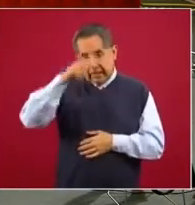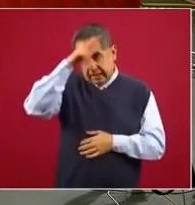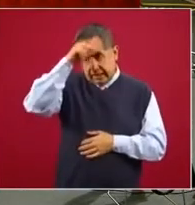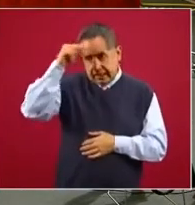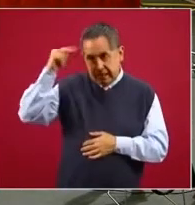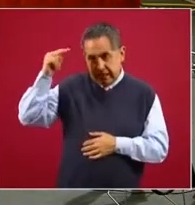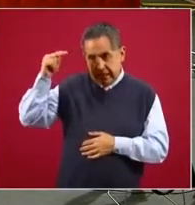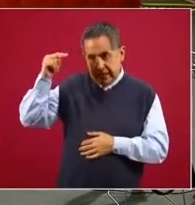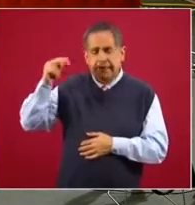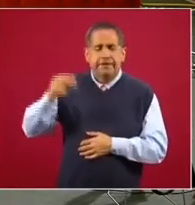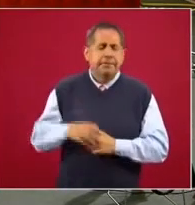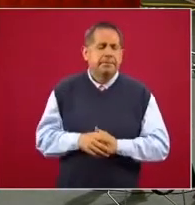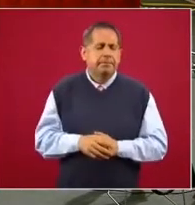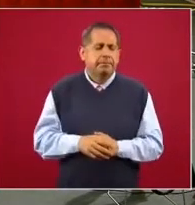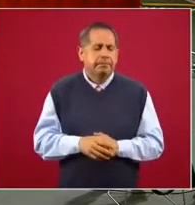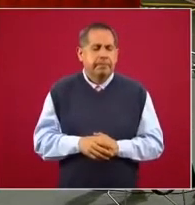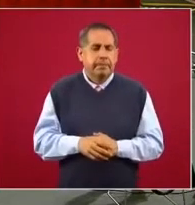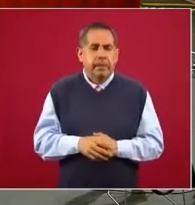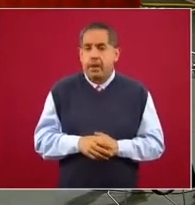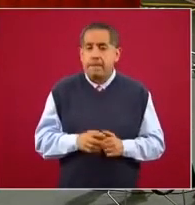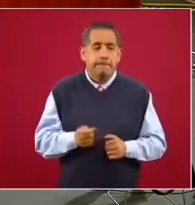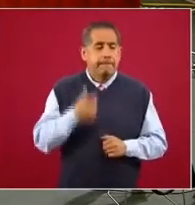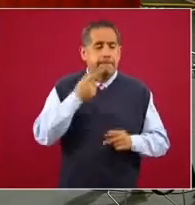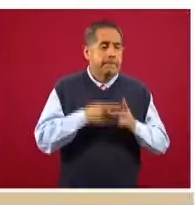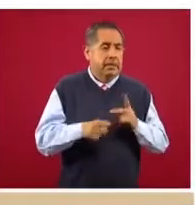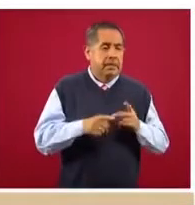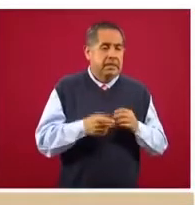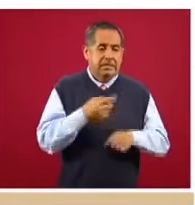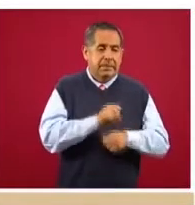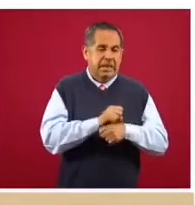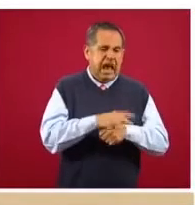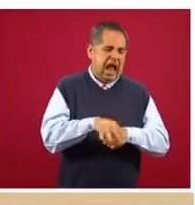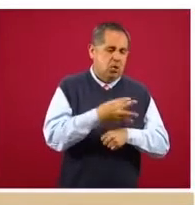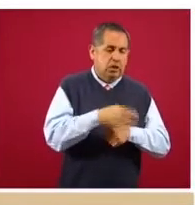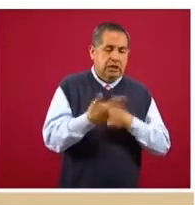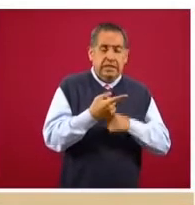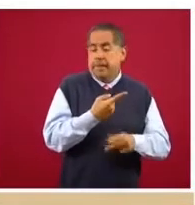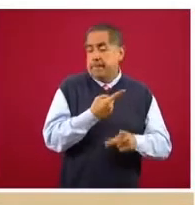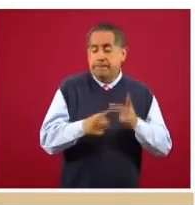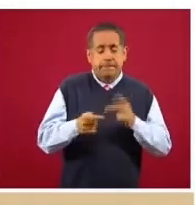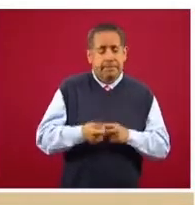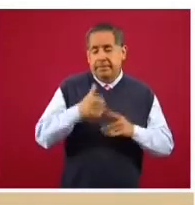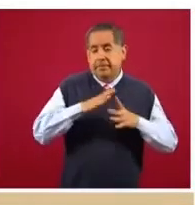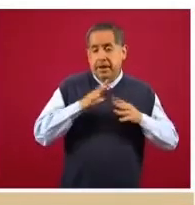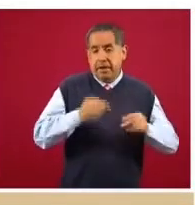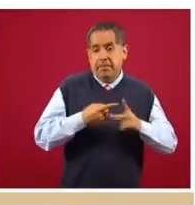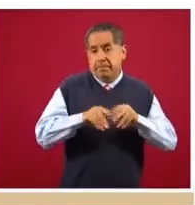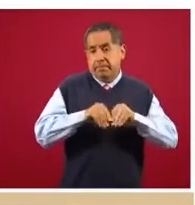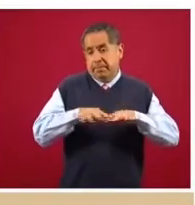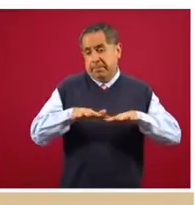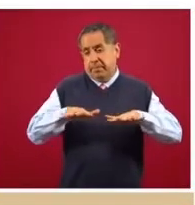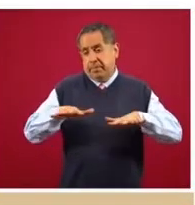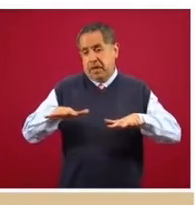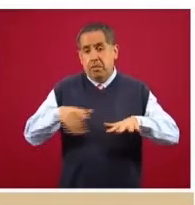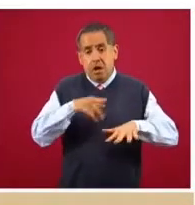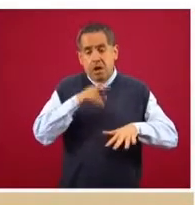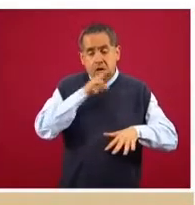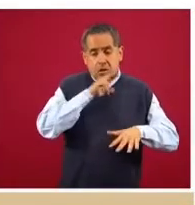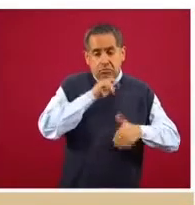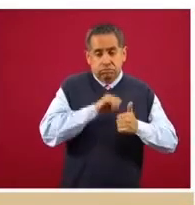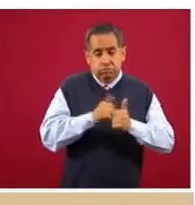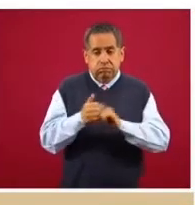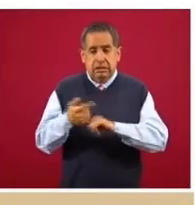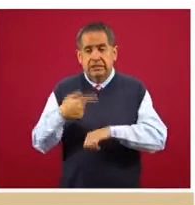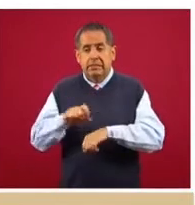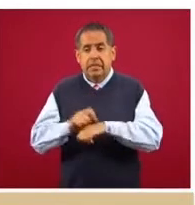Nayarit, también con un inicio digamos que temprano de su epidemia, 14-15, sin embargo una aceleración que la vemos a partir de la